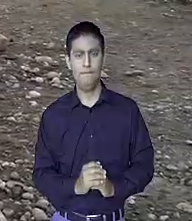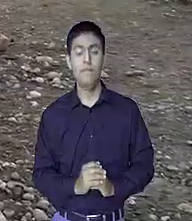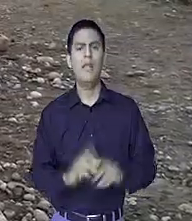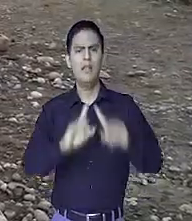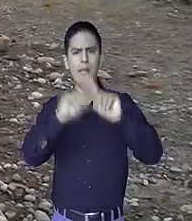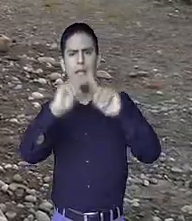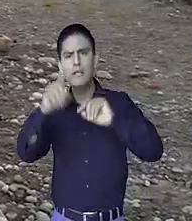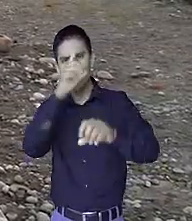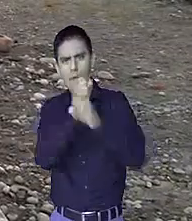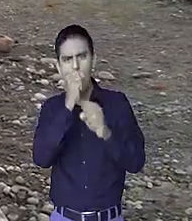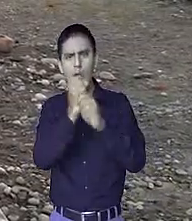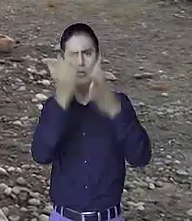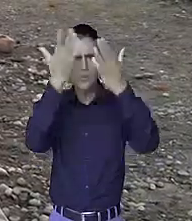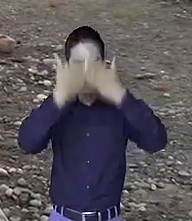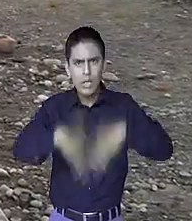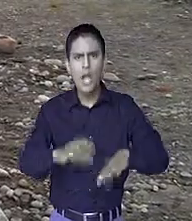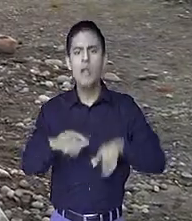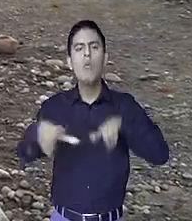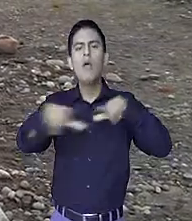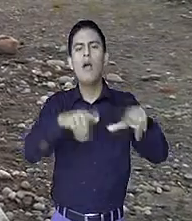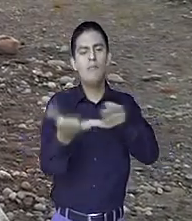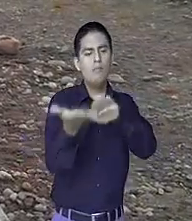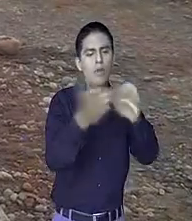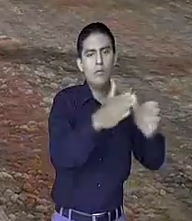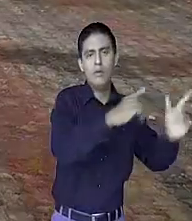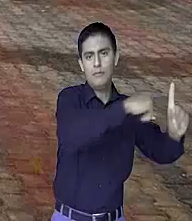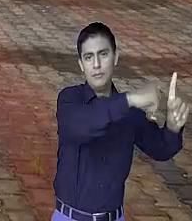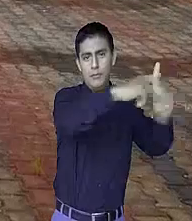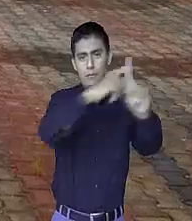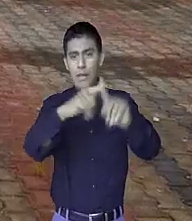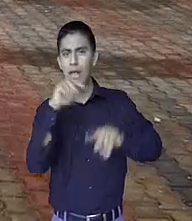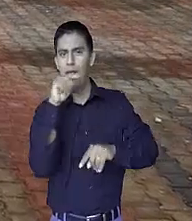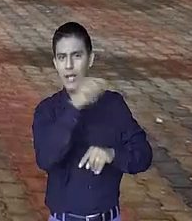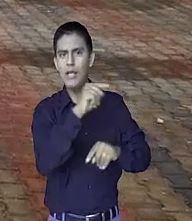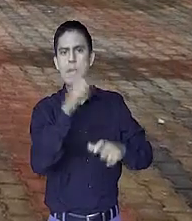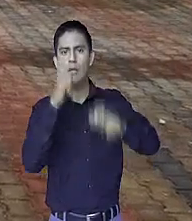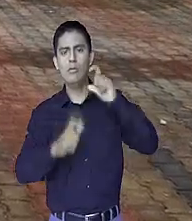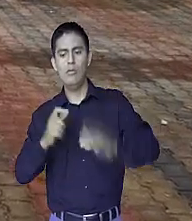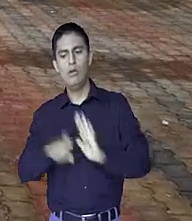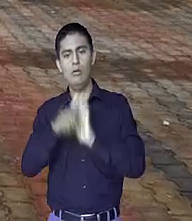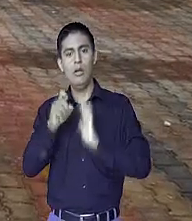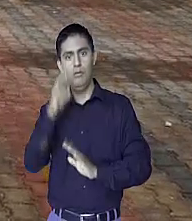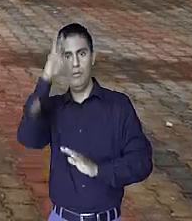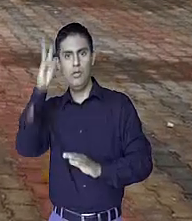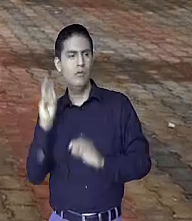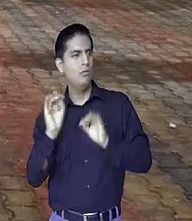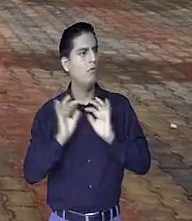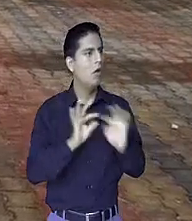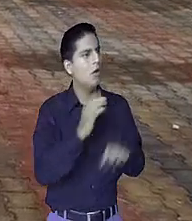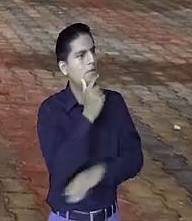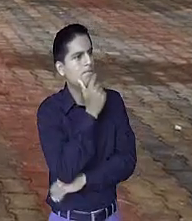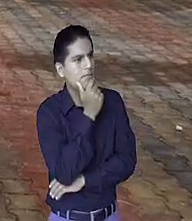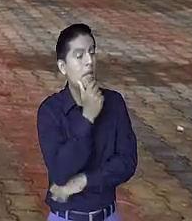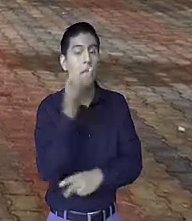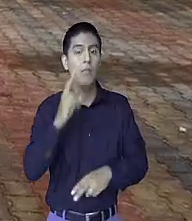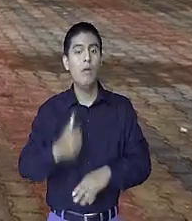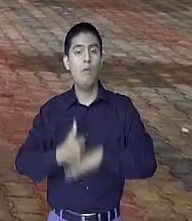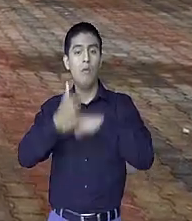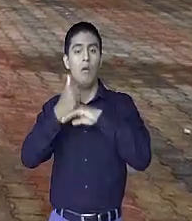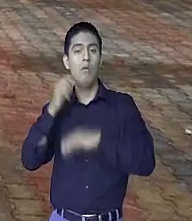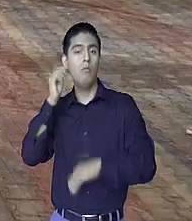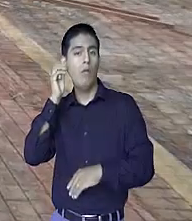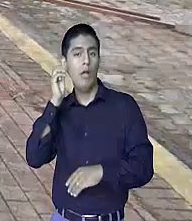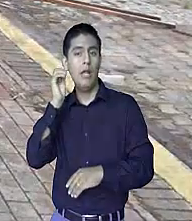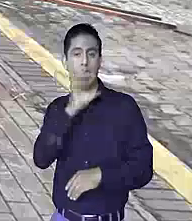Varios trabajos se ejecutan en el cementerio municipal de Nueva Loja. Hasta el sitio llegaron el abogado Vinicio Vega, alcalde del Lago Agrio, y la señora concejala